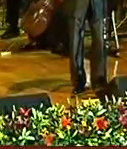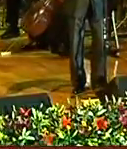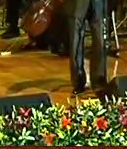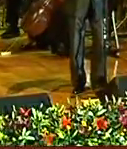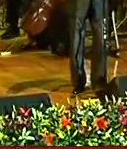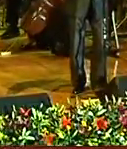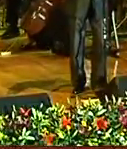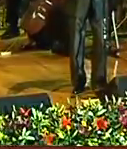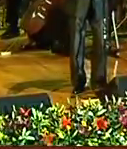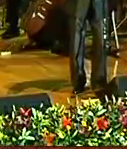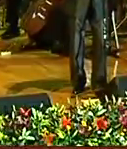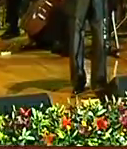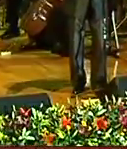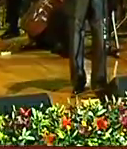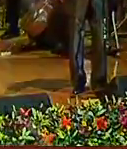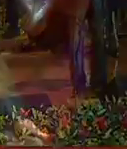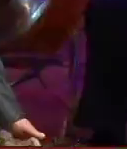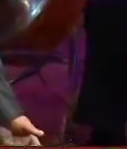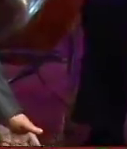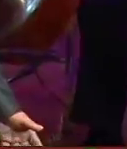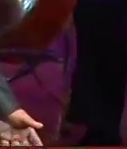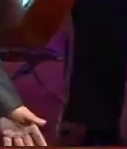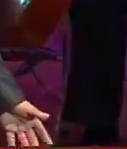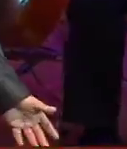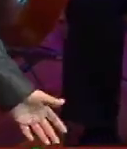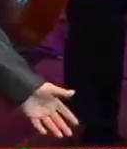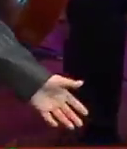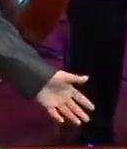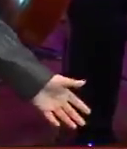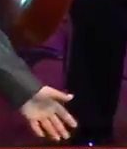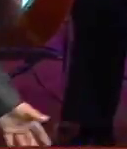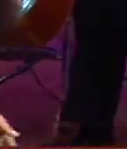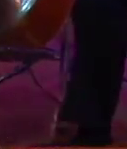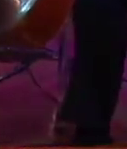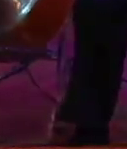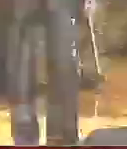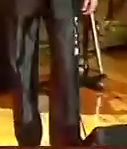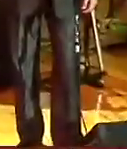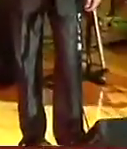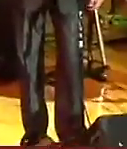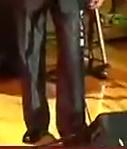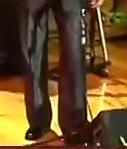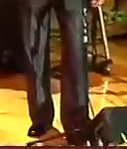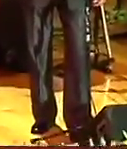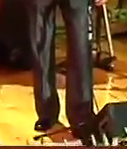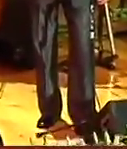de conciertos, la sala Nezahualcóyotl. Escuche usted esto.